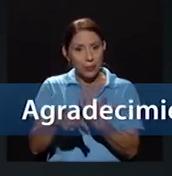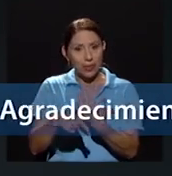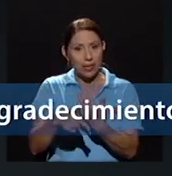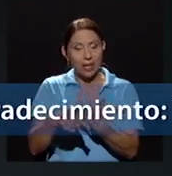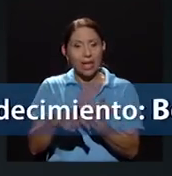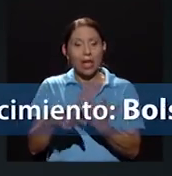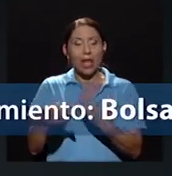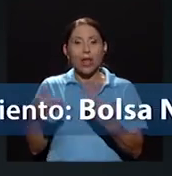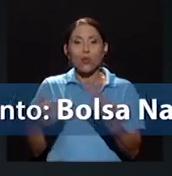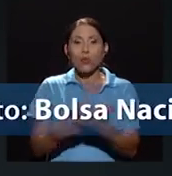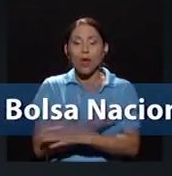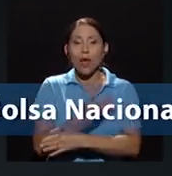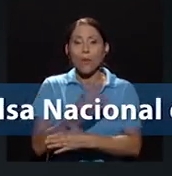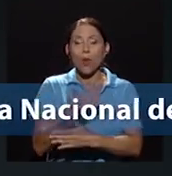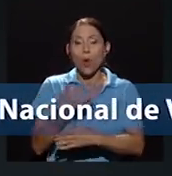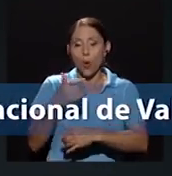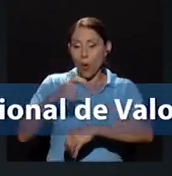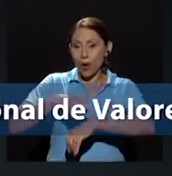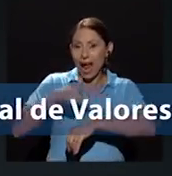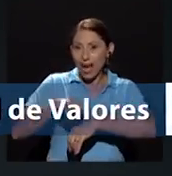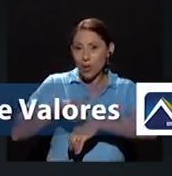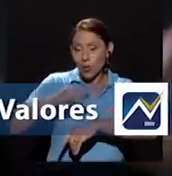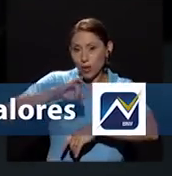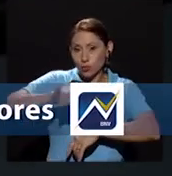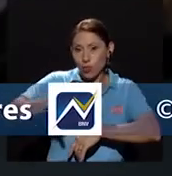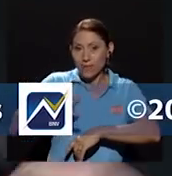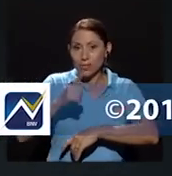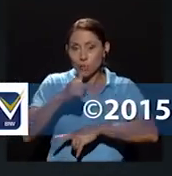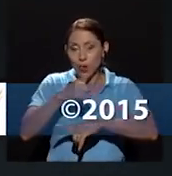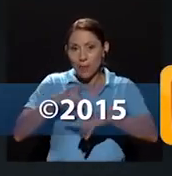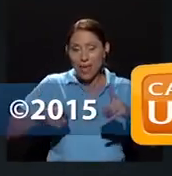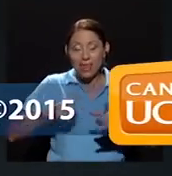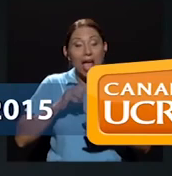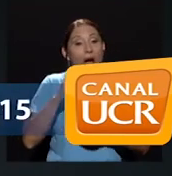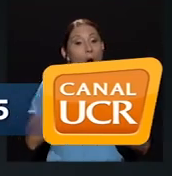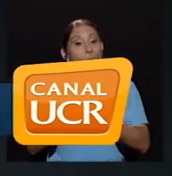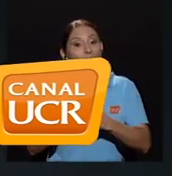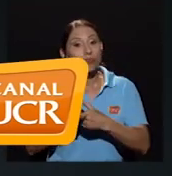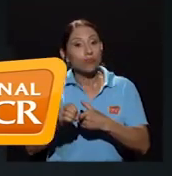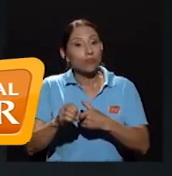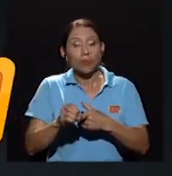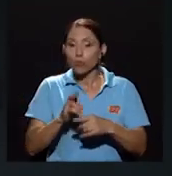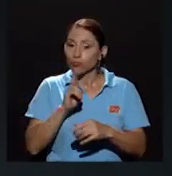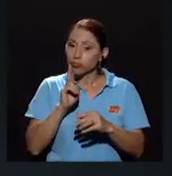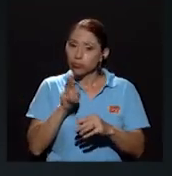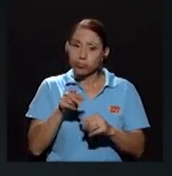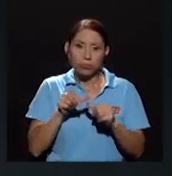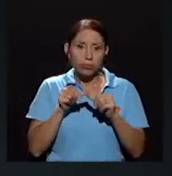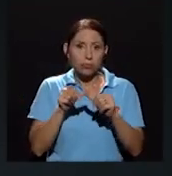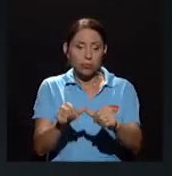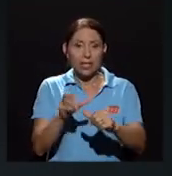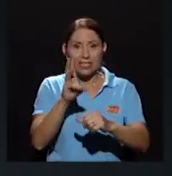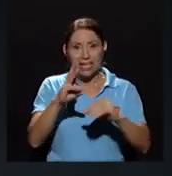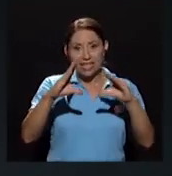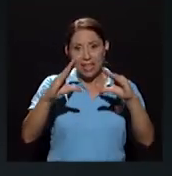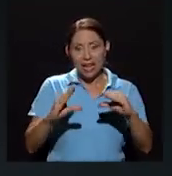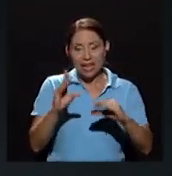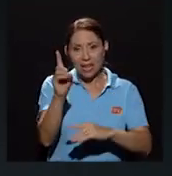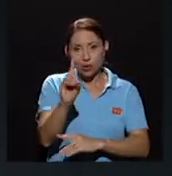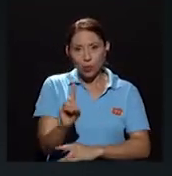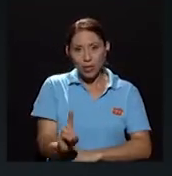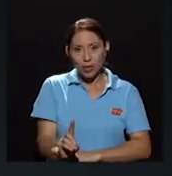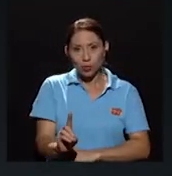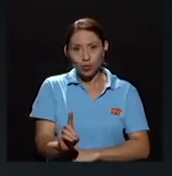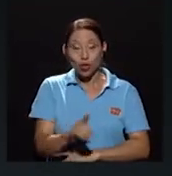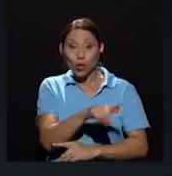un nuevo horario de la una y media de los jueves o en el mantenido de las seis de la tarde de los domingos y